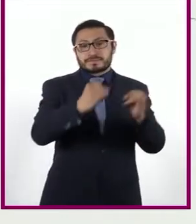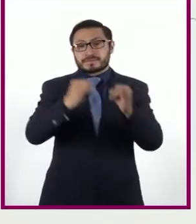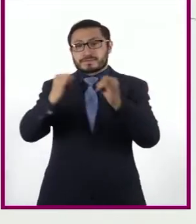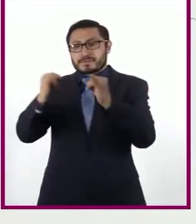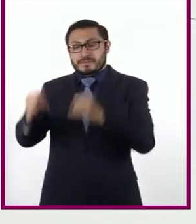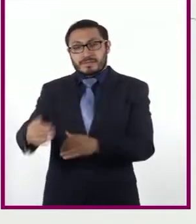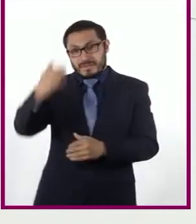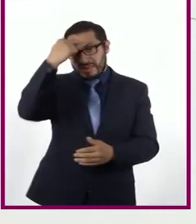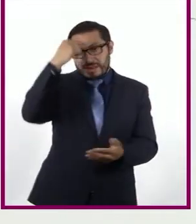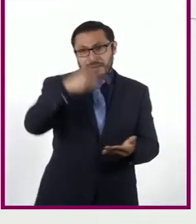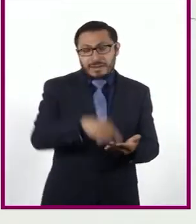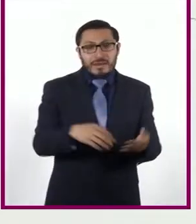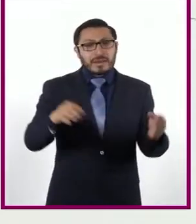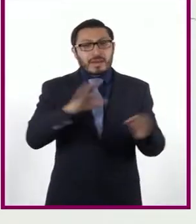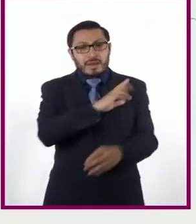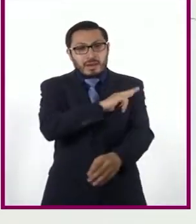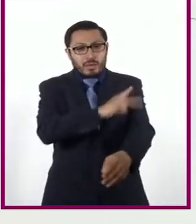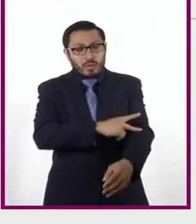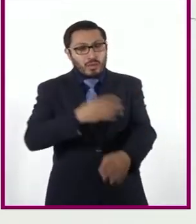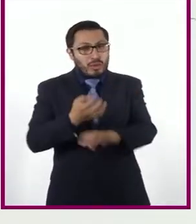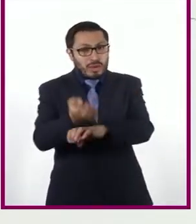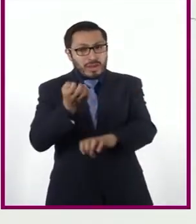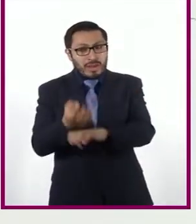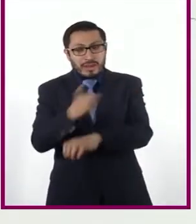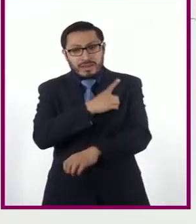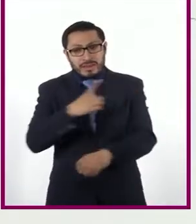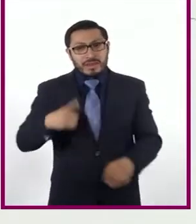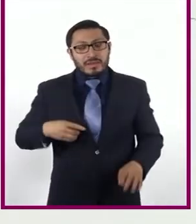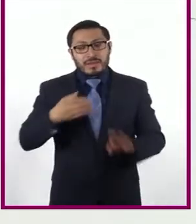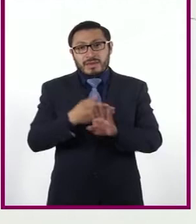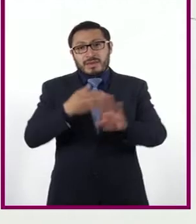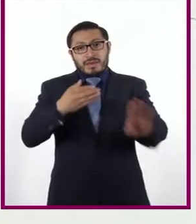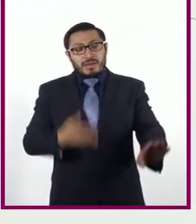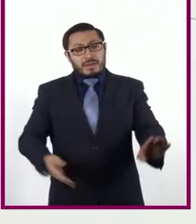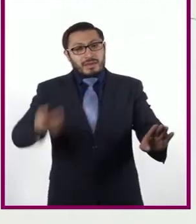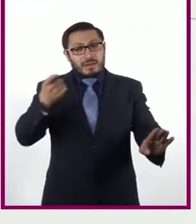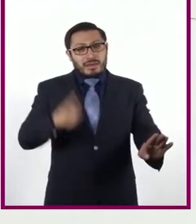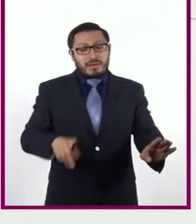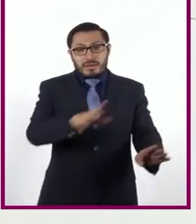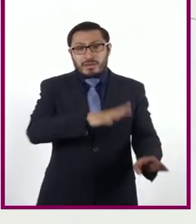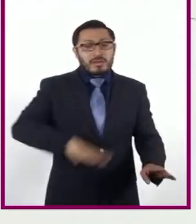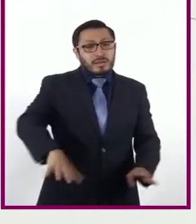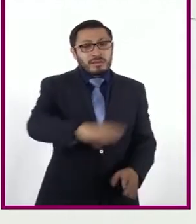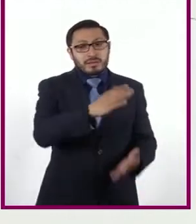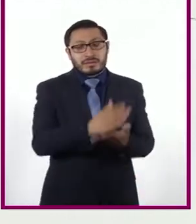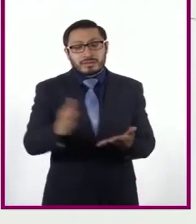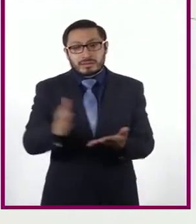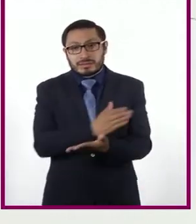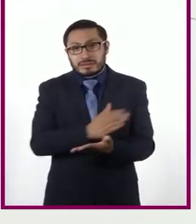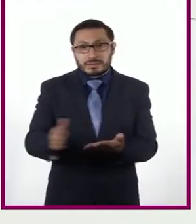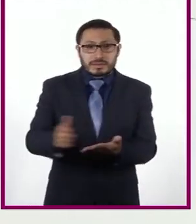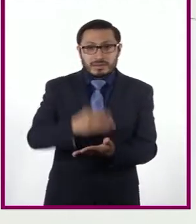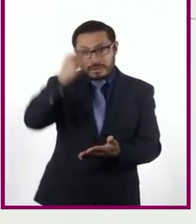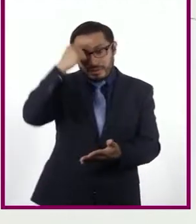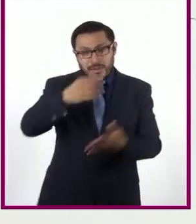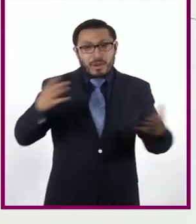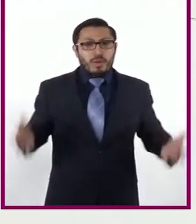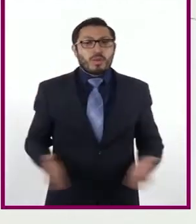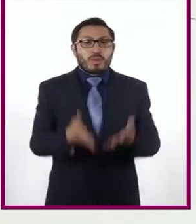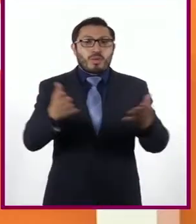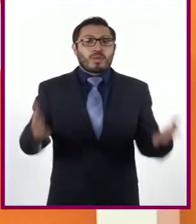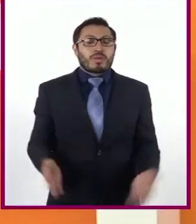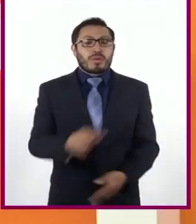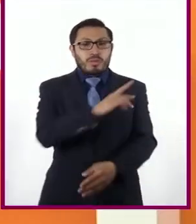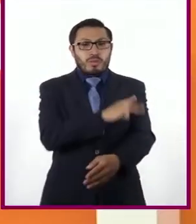poder del Estado debía prevenir del mandato popular y dividirse para limitar el poder absoluto de una